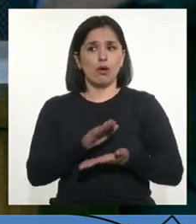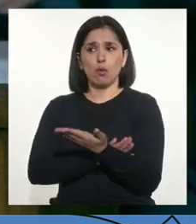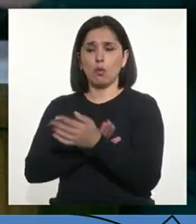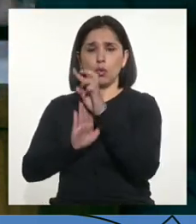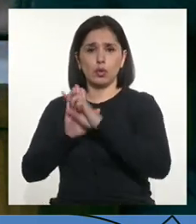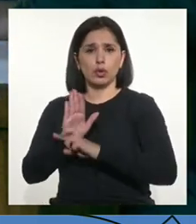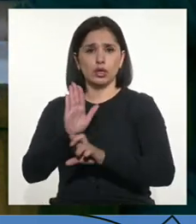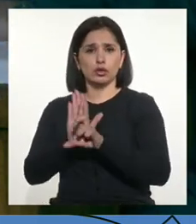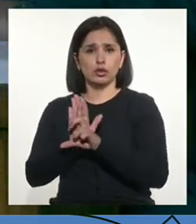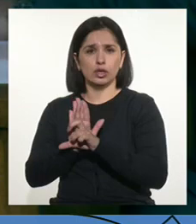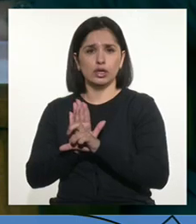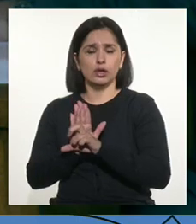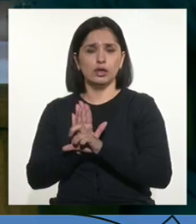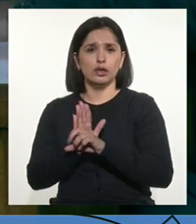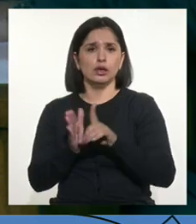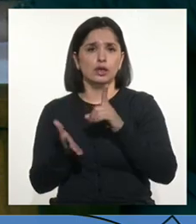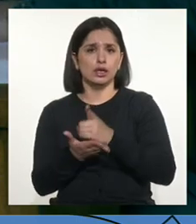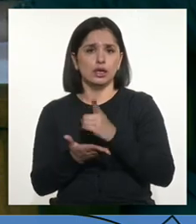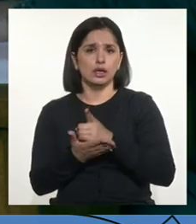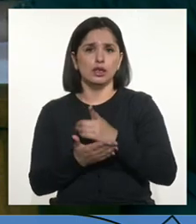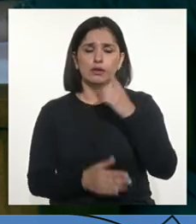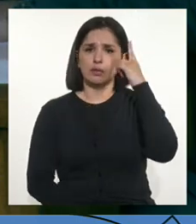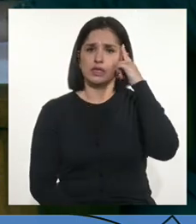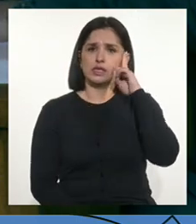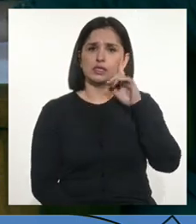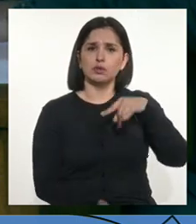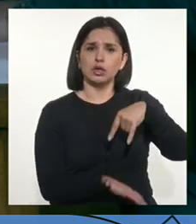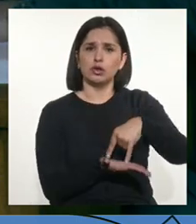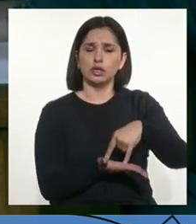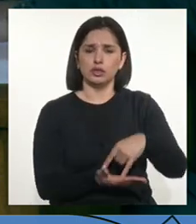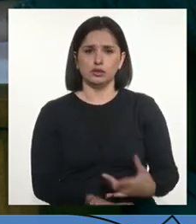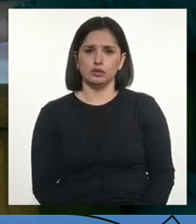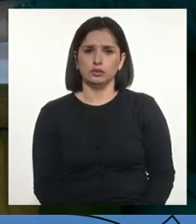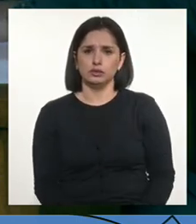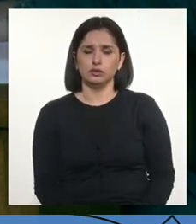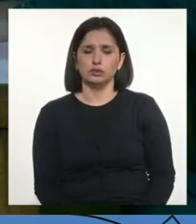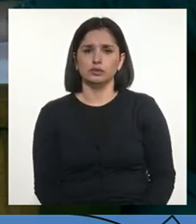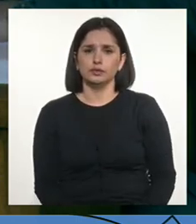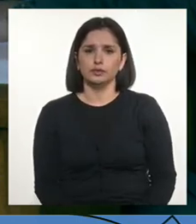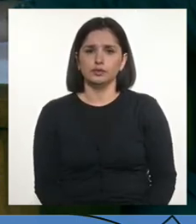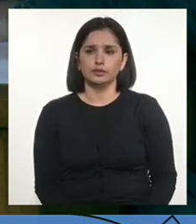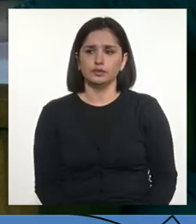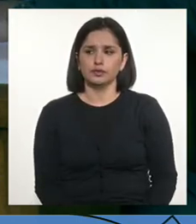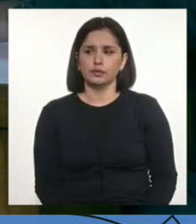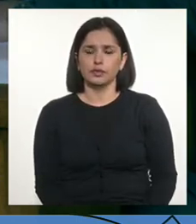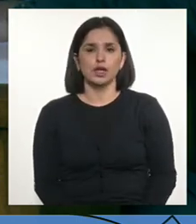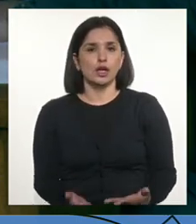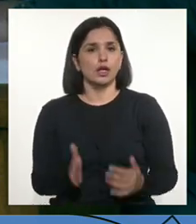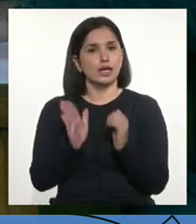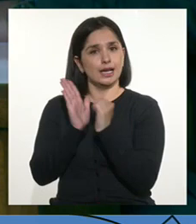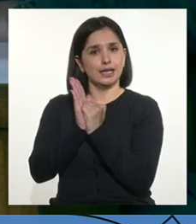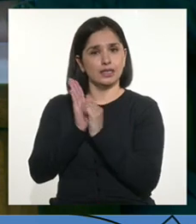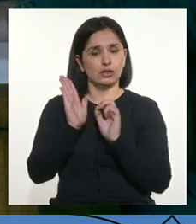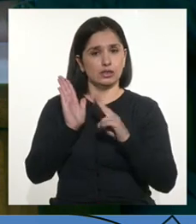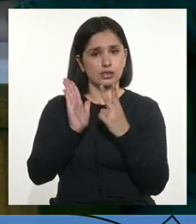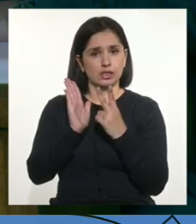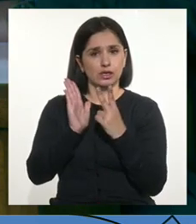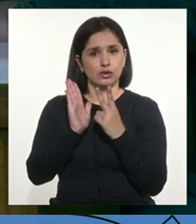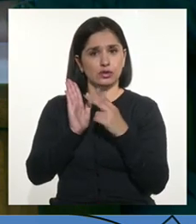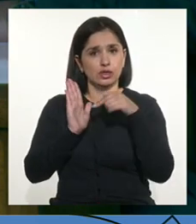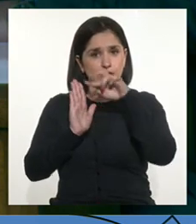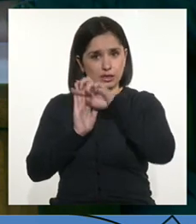tiene que de todas maneras a ser considerado por el congreso nacional tanto es así que conforma el artículo 2º de esta misma iniciativa